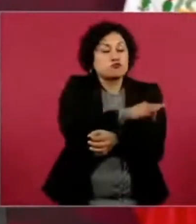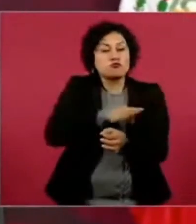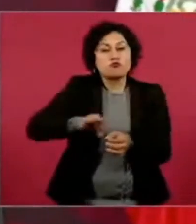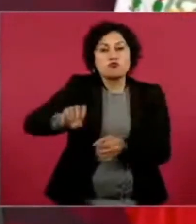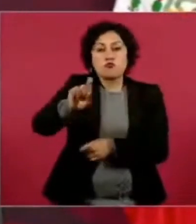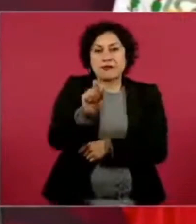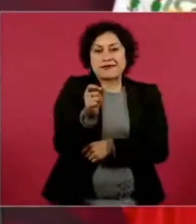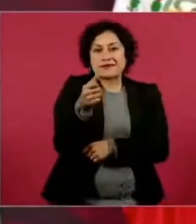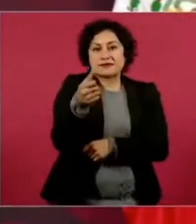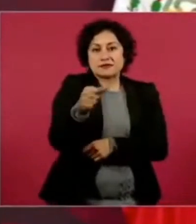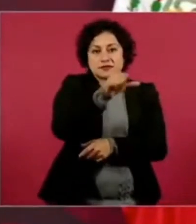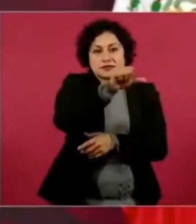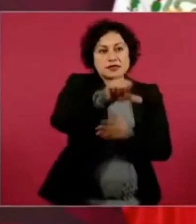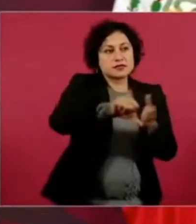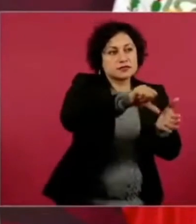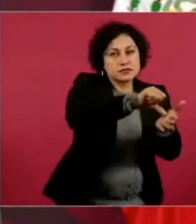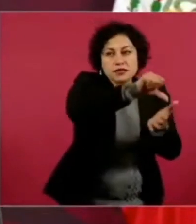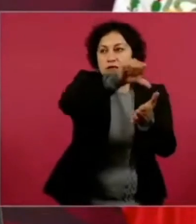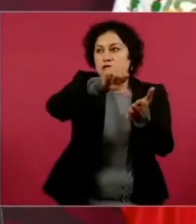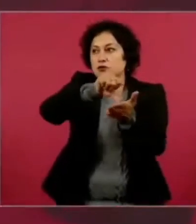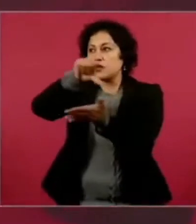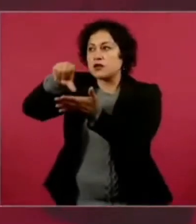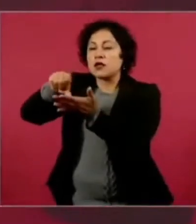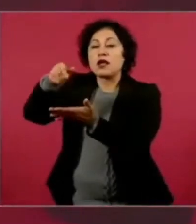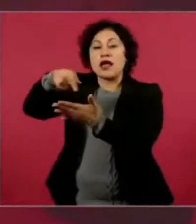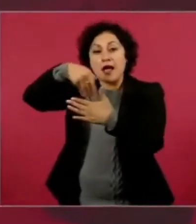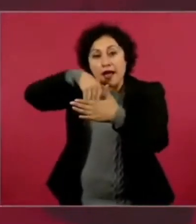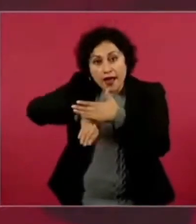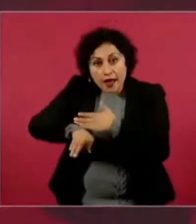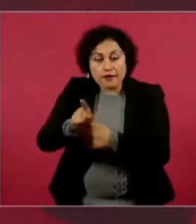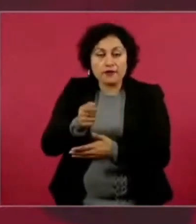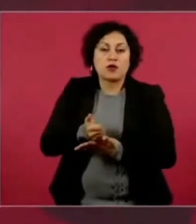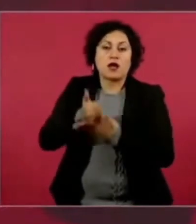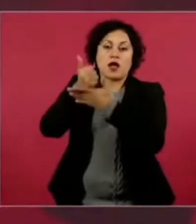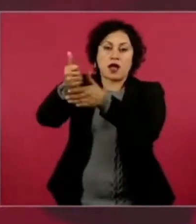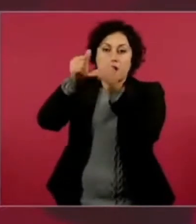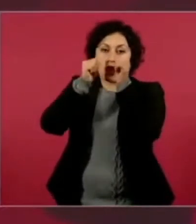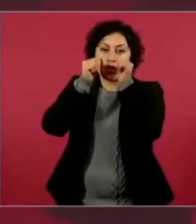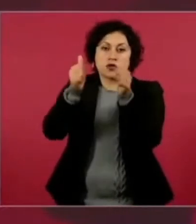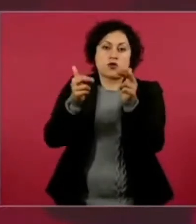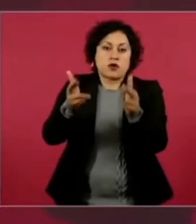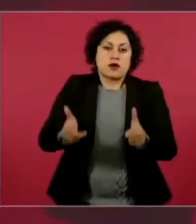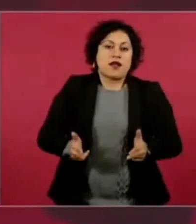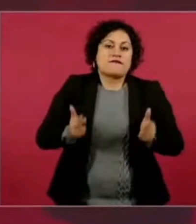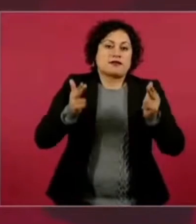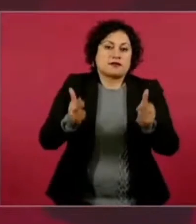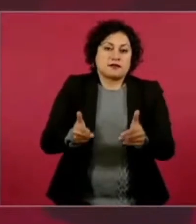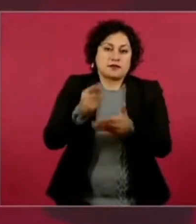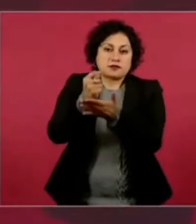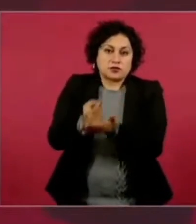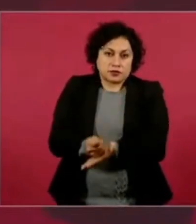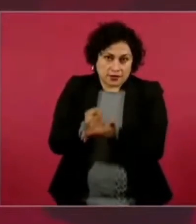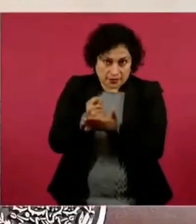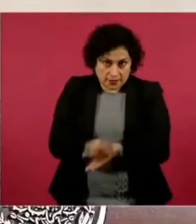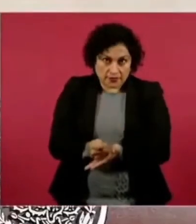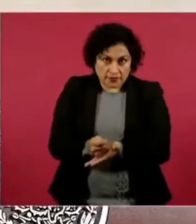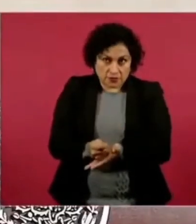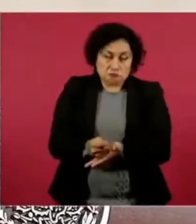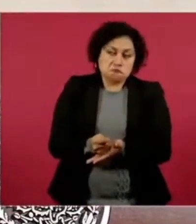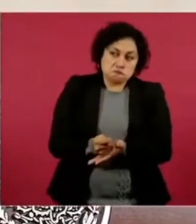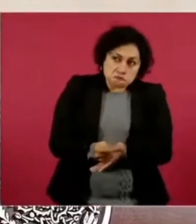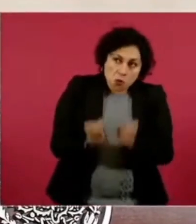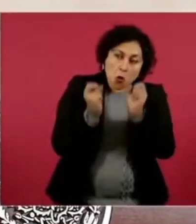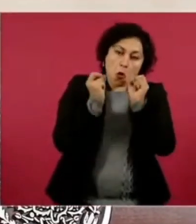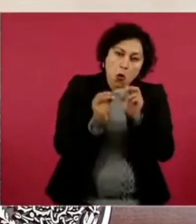para terapia y rehabilitación. Entonces, ¿qué hacemos con ellos? Firmamos un contrato